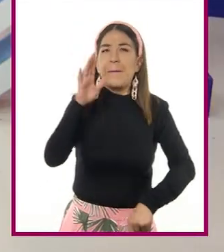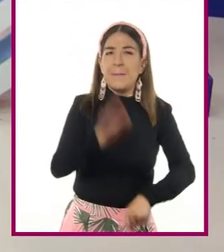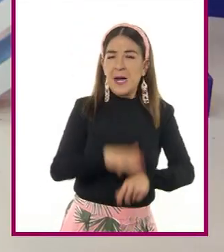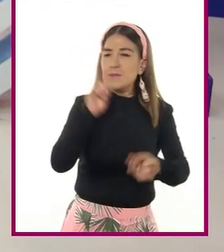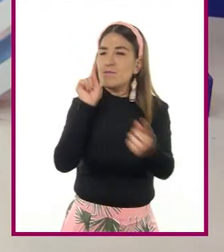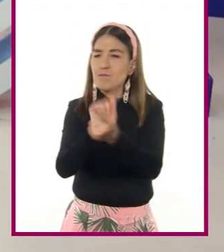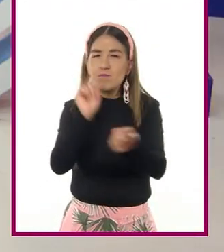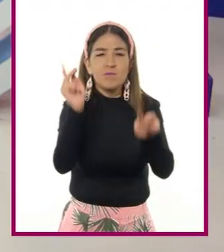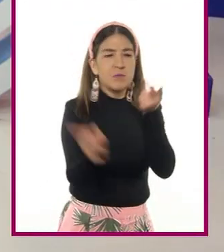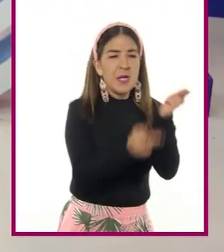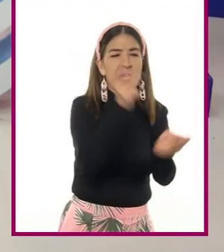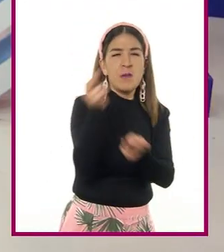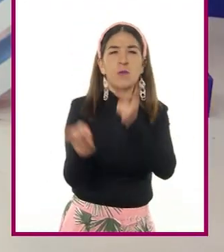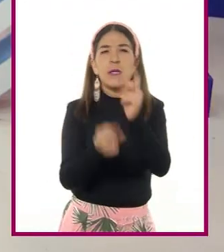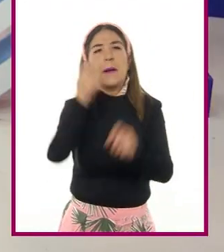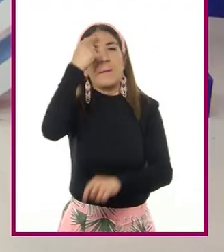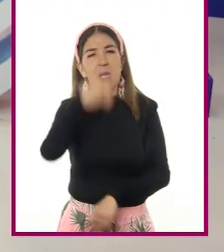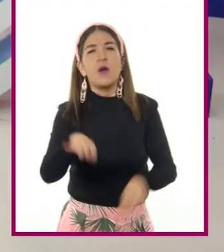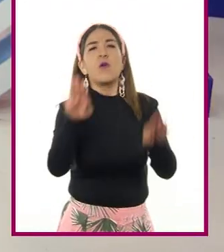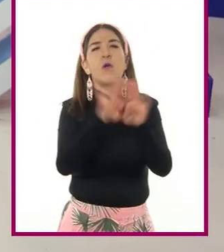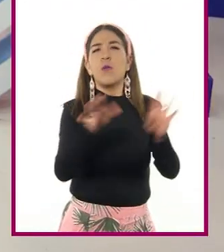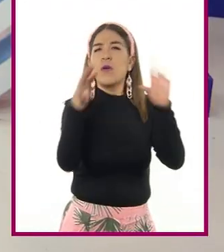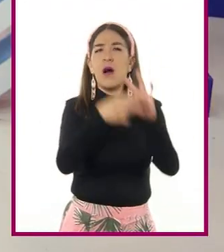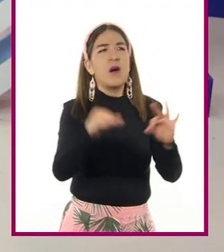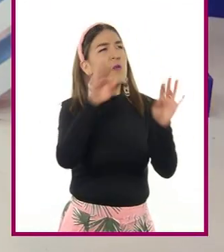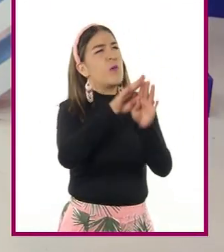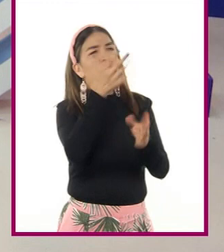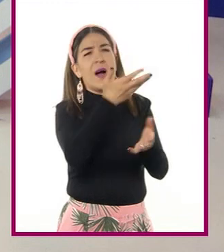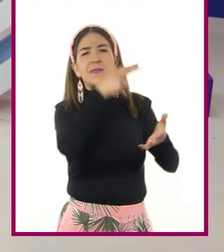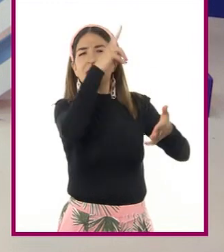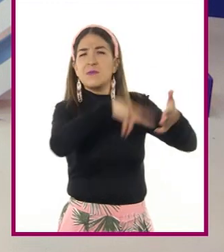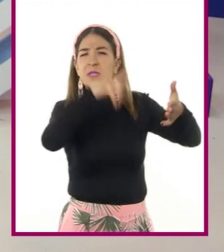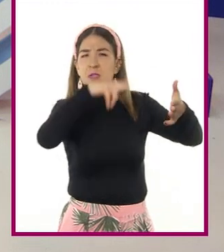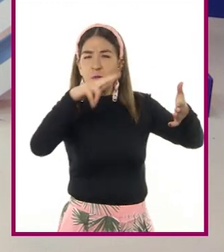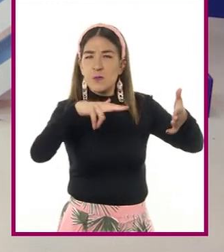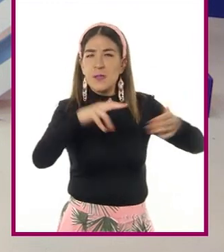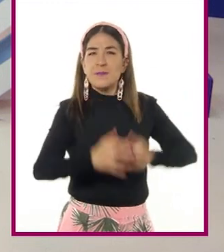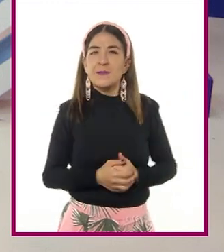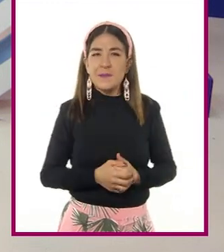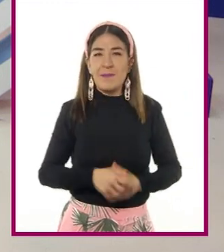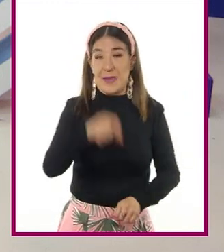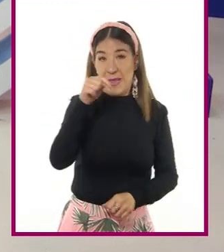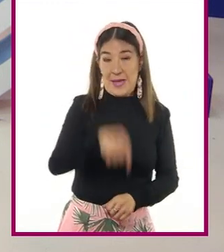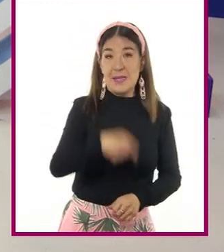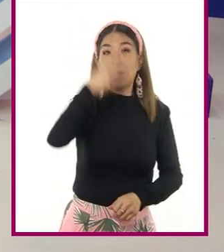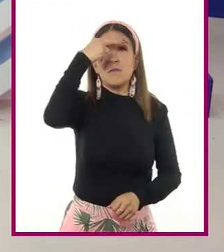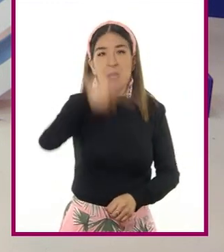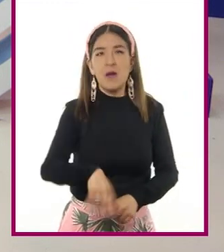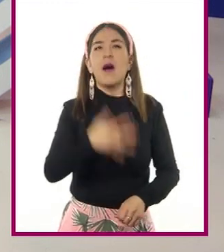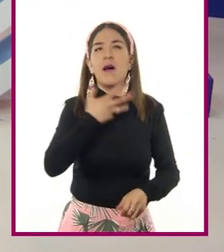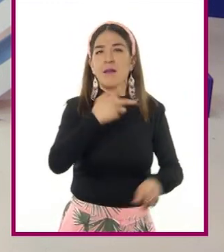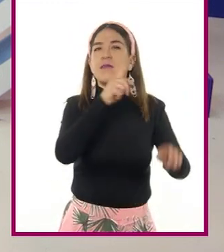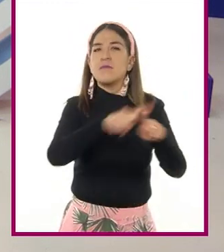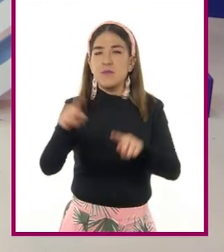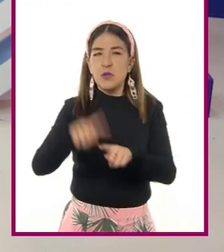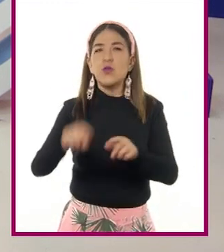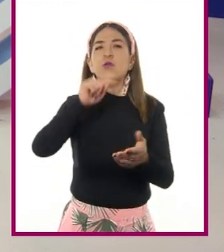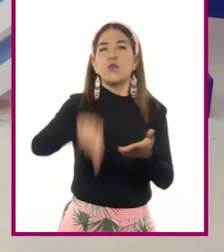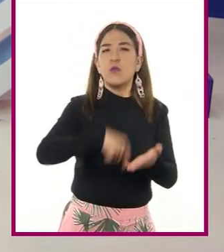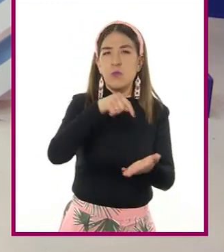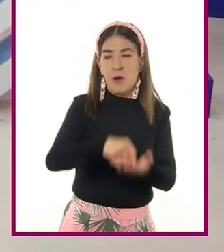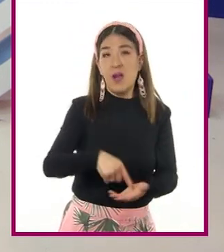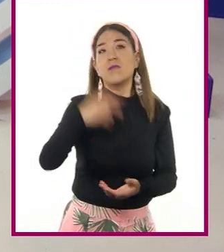las personas de ahí me cuenten cómo lo hacen. Cabe aclarar que en México contamos con varias